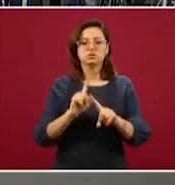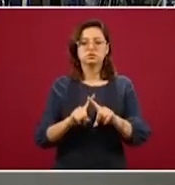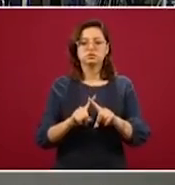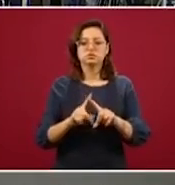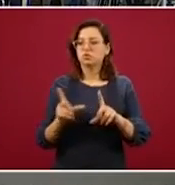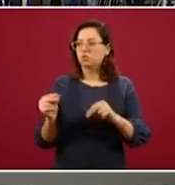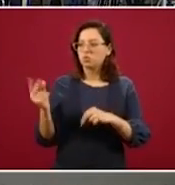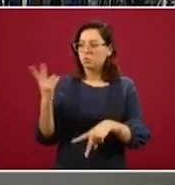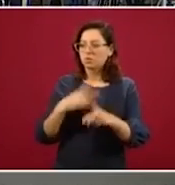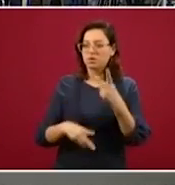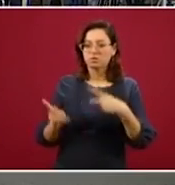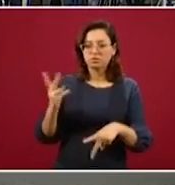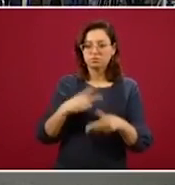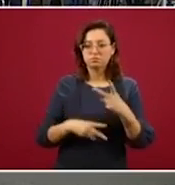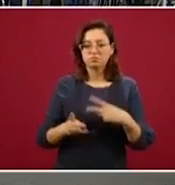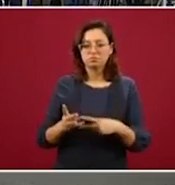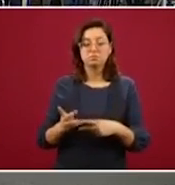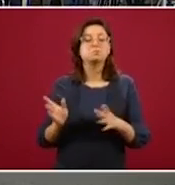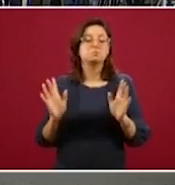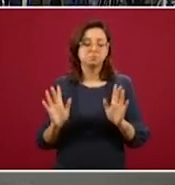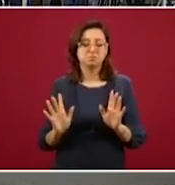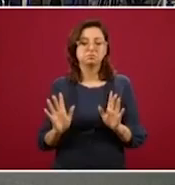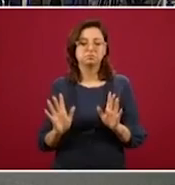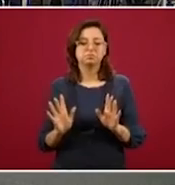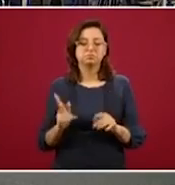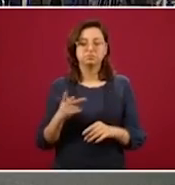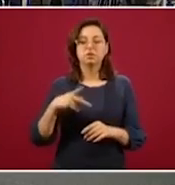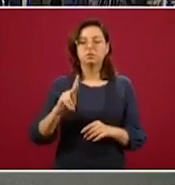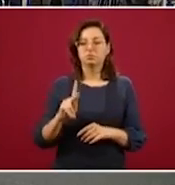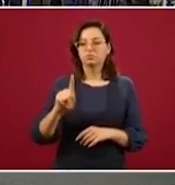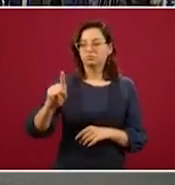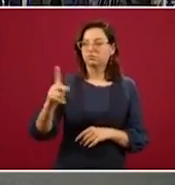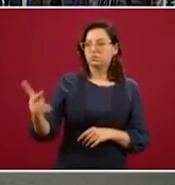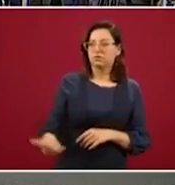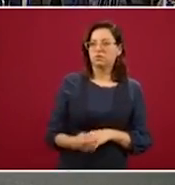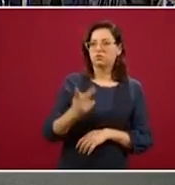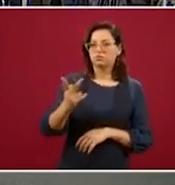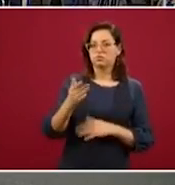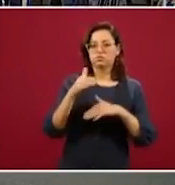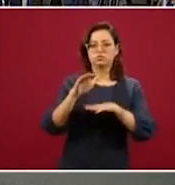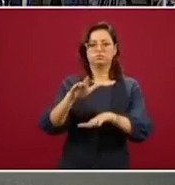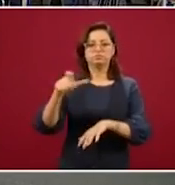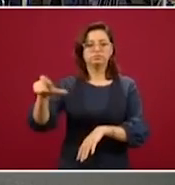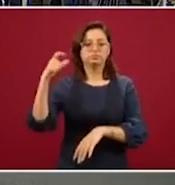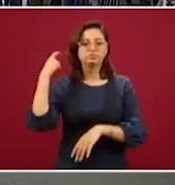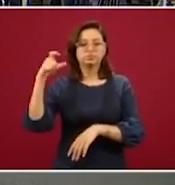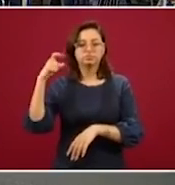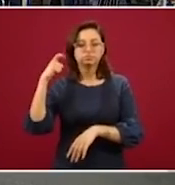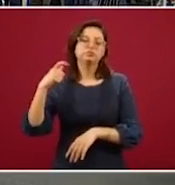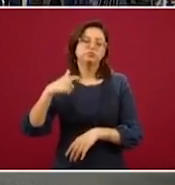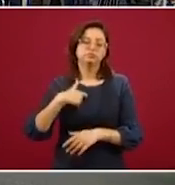No, sí, pero por eso fue, nada más que está Querétaro, a ver si pone.